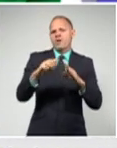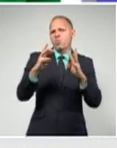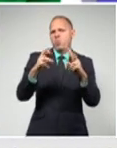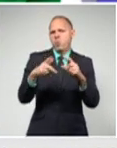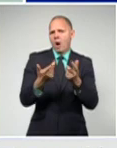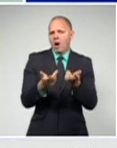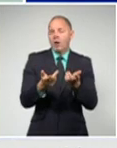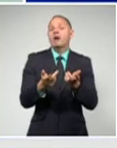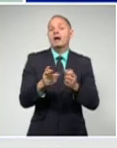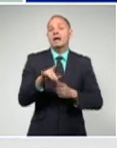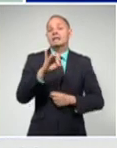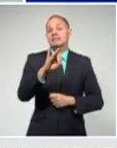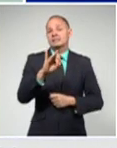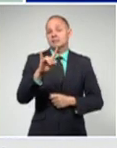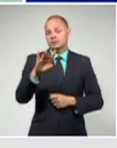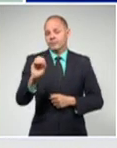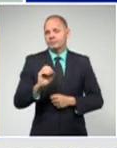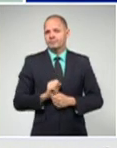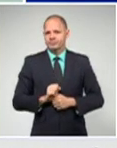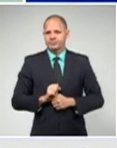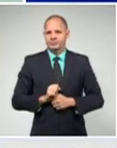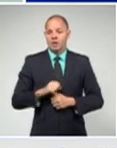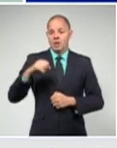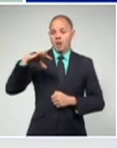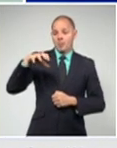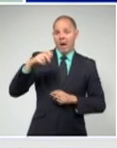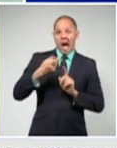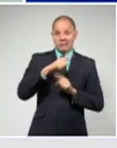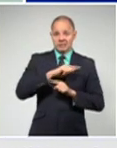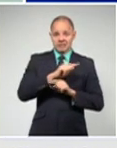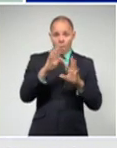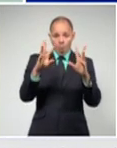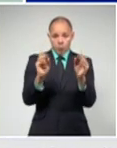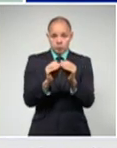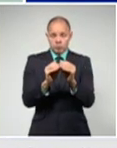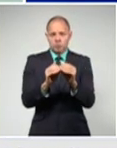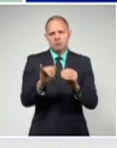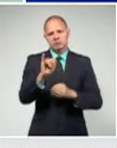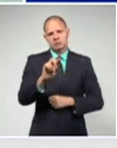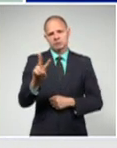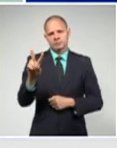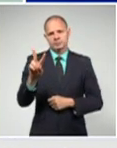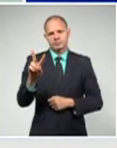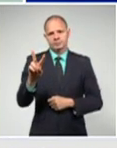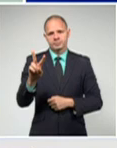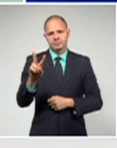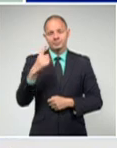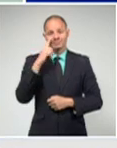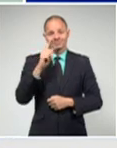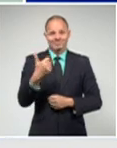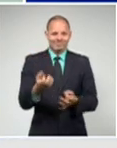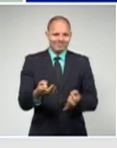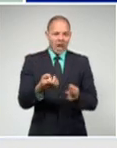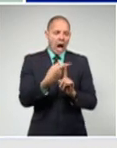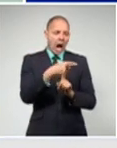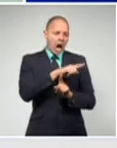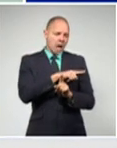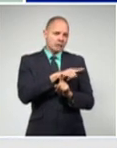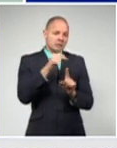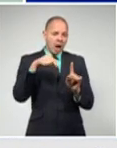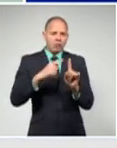Pinar del Río con 62 casos autóctonos ayer, 35 más que la jornada